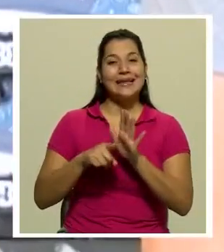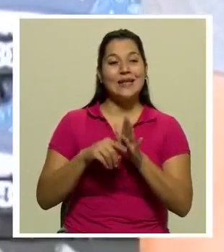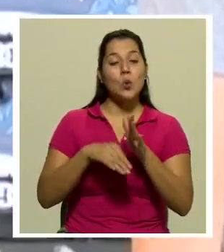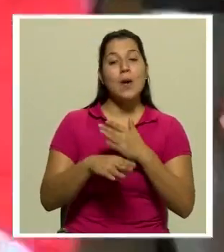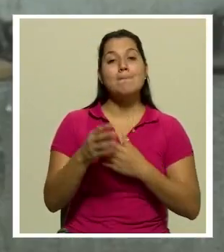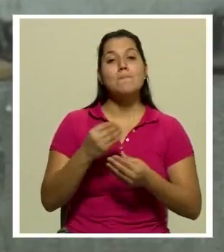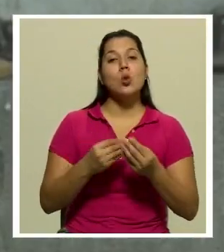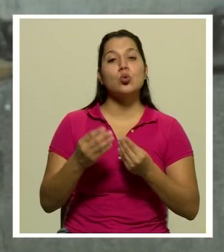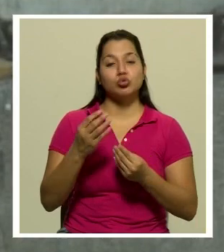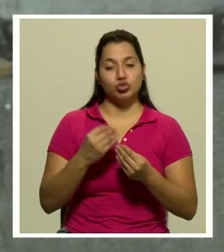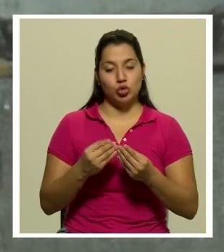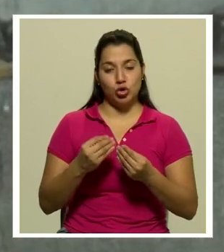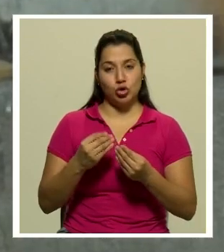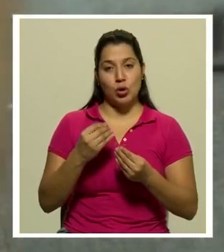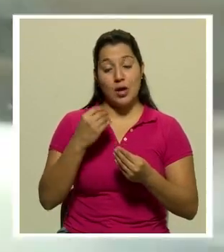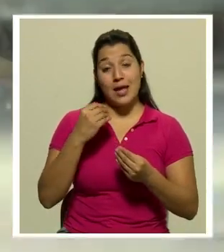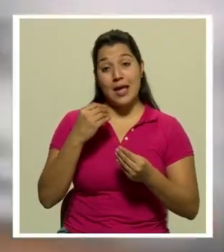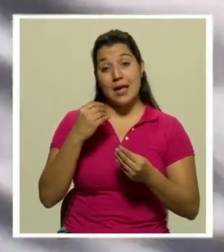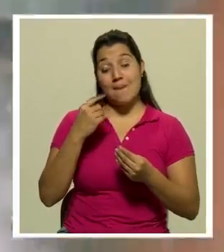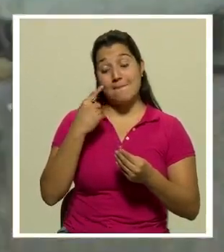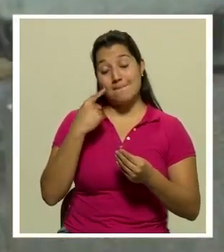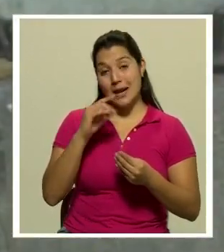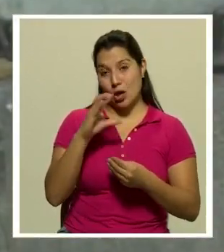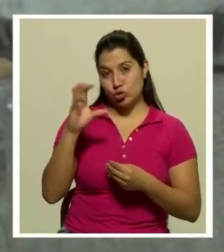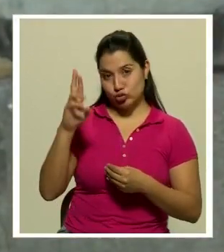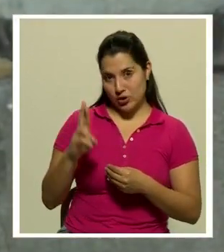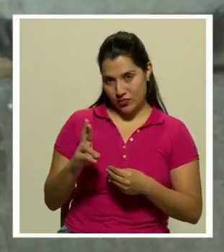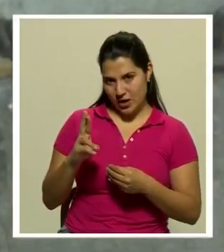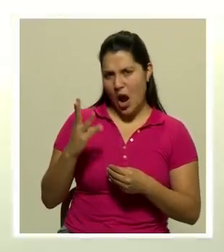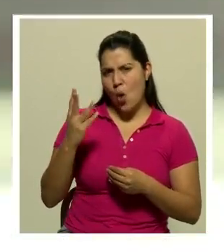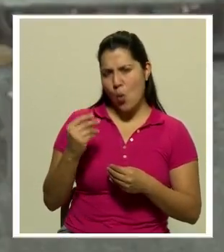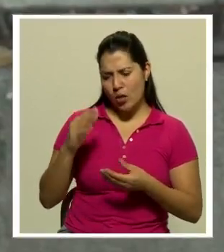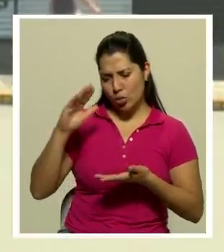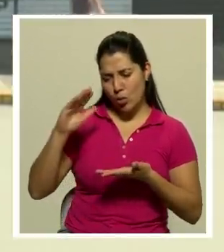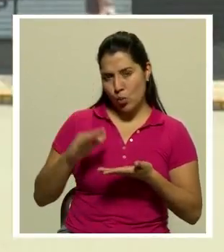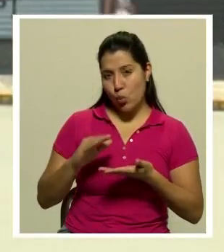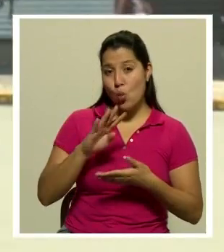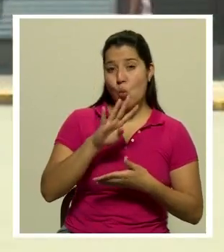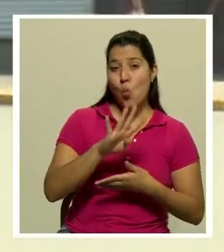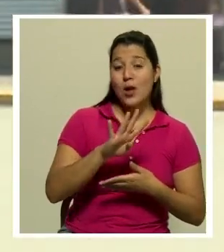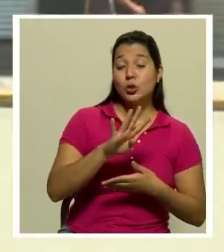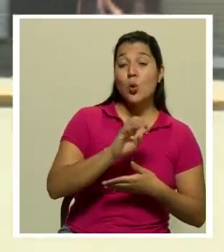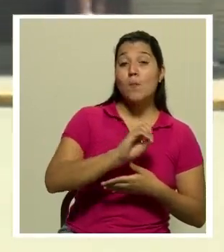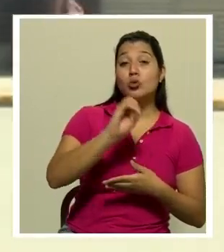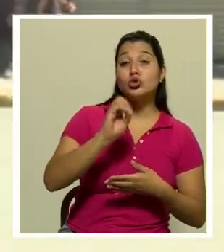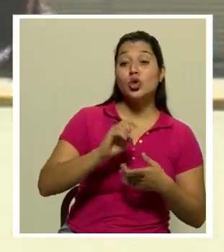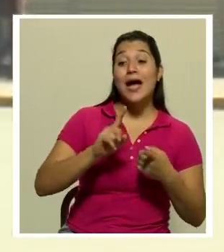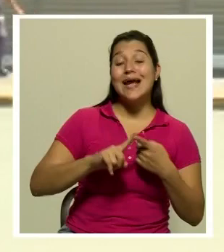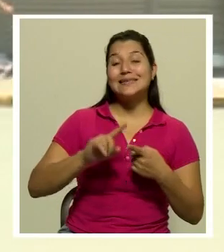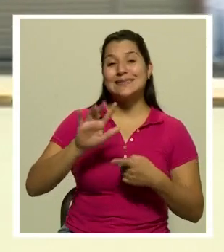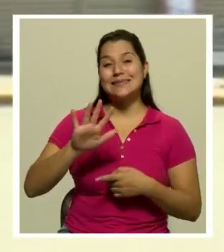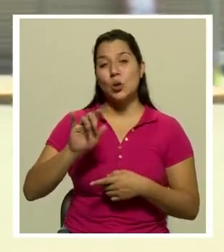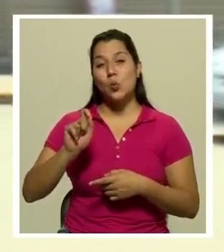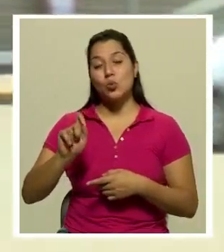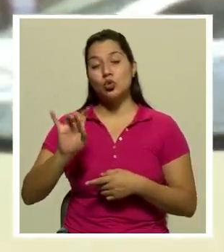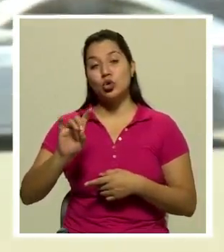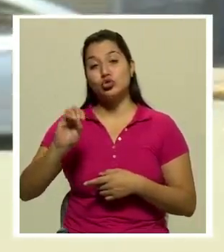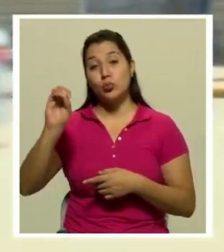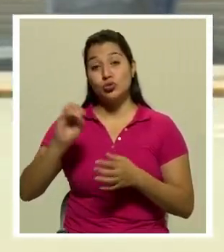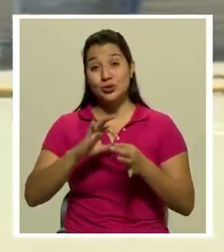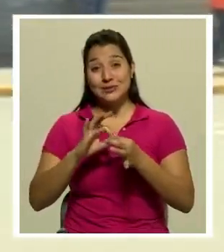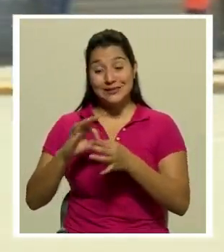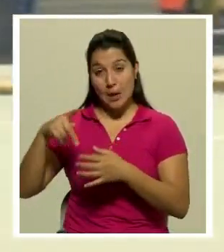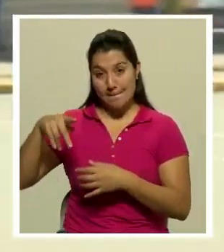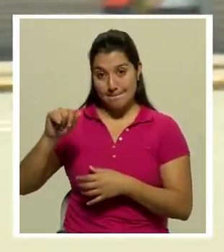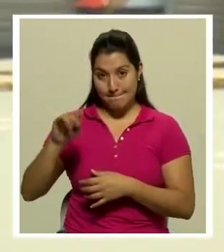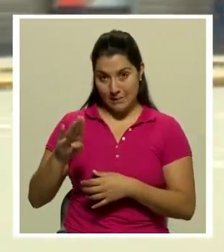año. Los resultados sugieren una caída de entre el 4% y el 5,8% del Producto Interno